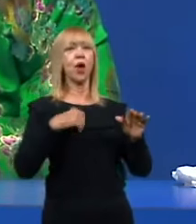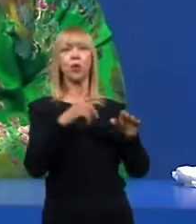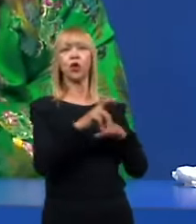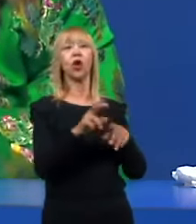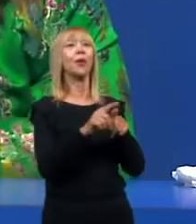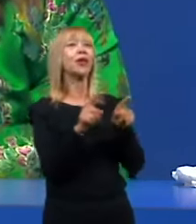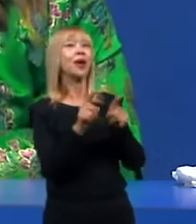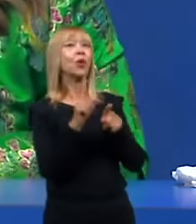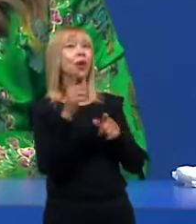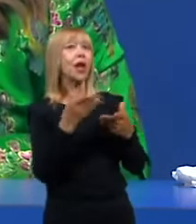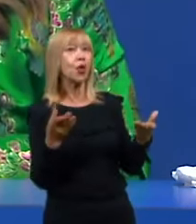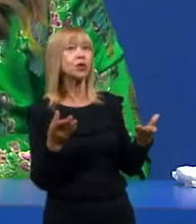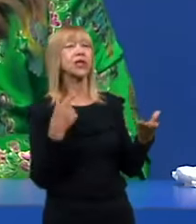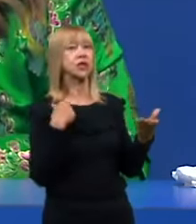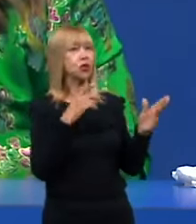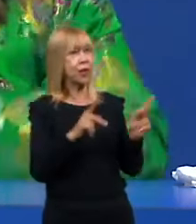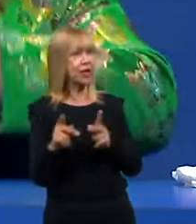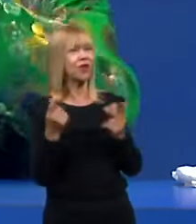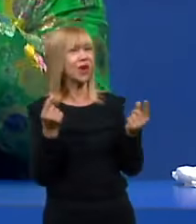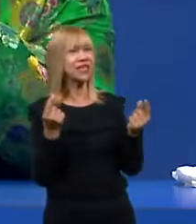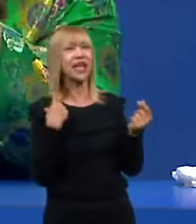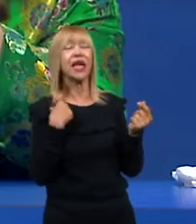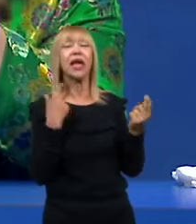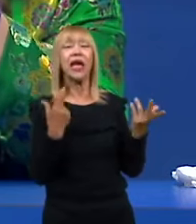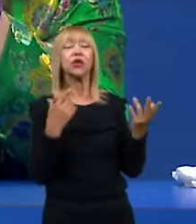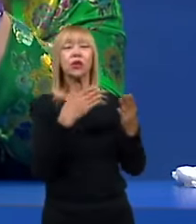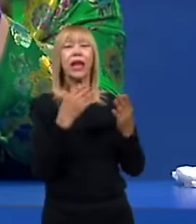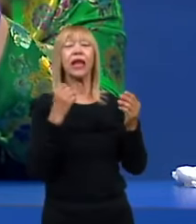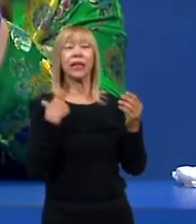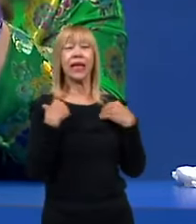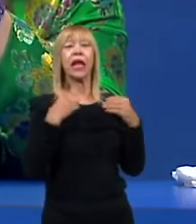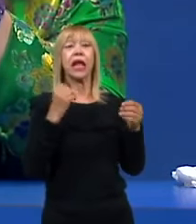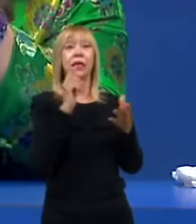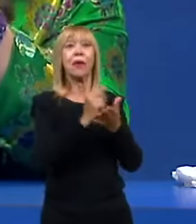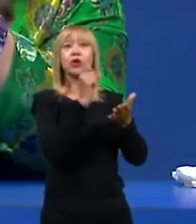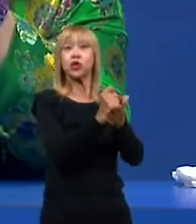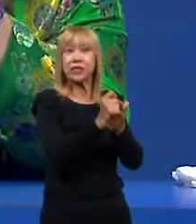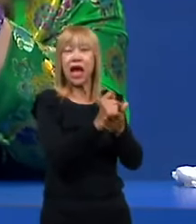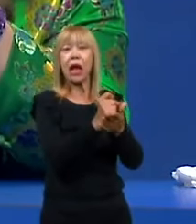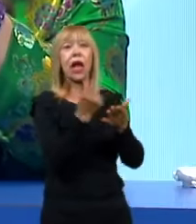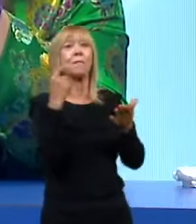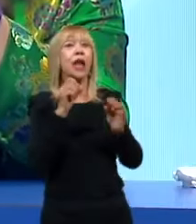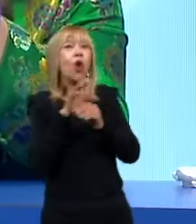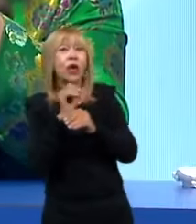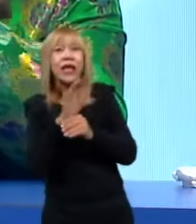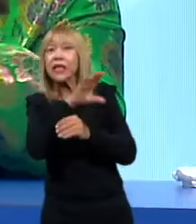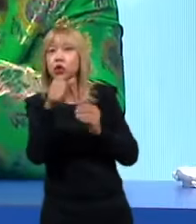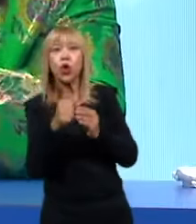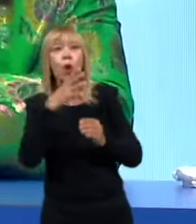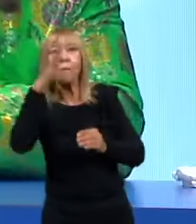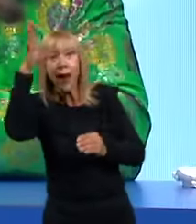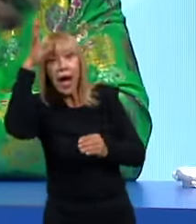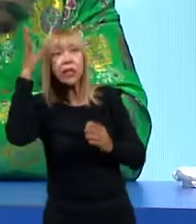también una de las cosas que planifico hacer es que cada orientador escolar o trabajador social atienda y oriente a todos aquellos padres